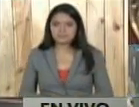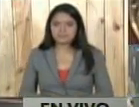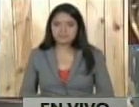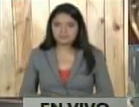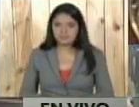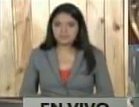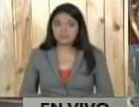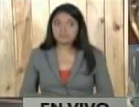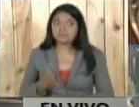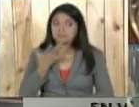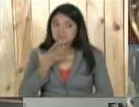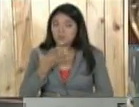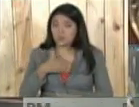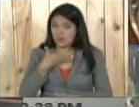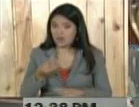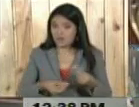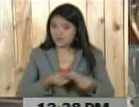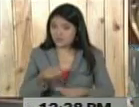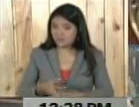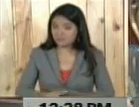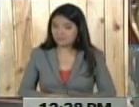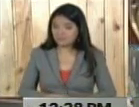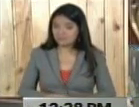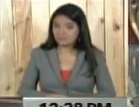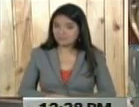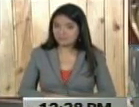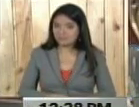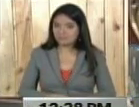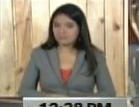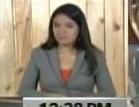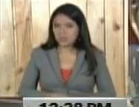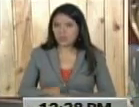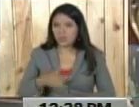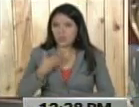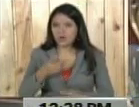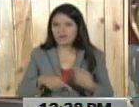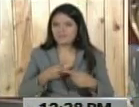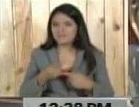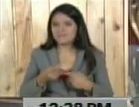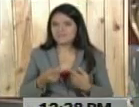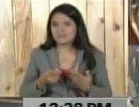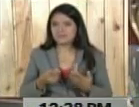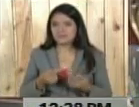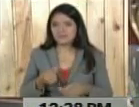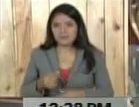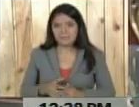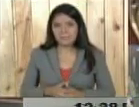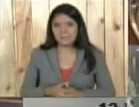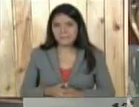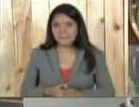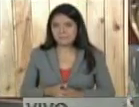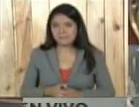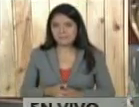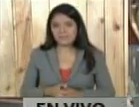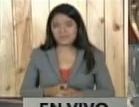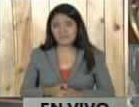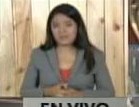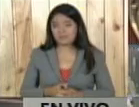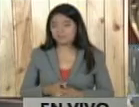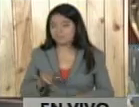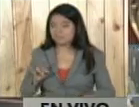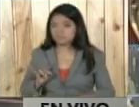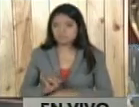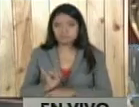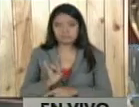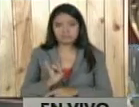Y si lo hubieran logrado, le hubieran propinado una puñalada por todo el mero centro de la espalda